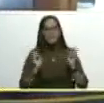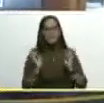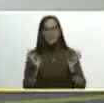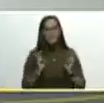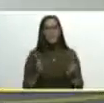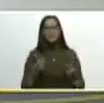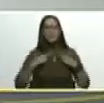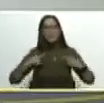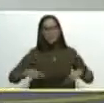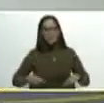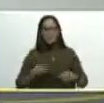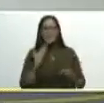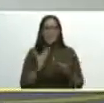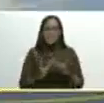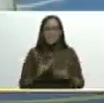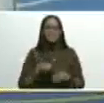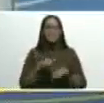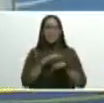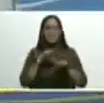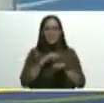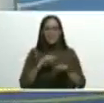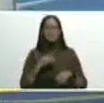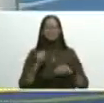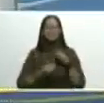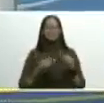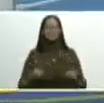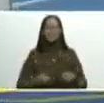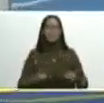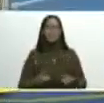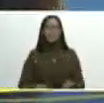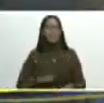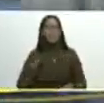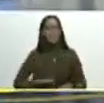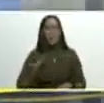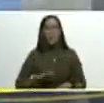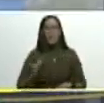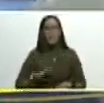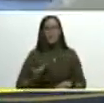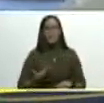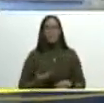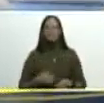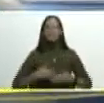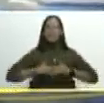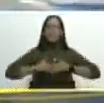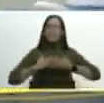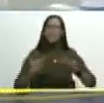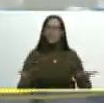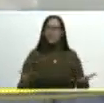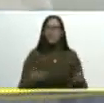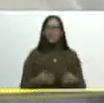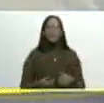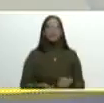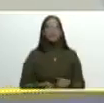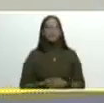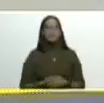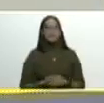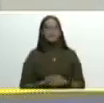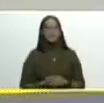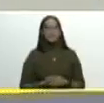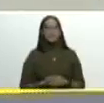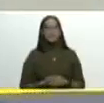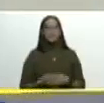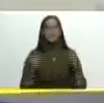Gracias a nuestra ministra Magali, se hizo un esfuerzo importante, hermano presidente, de poder dotar con este importante...